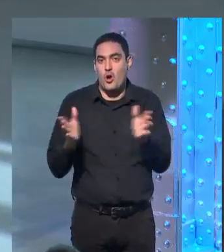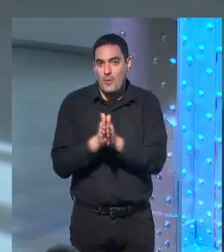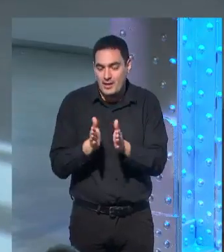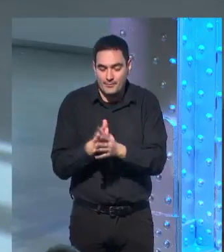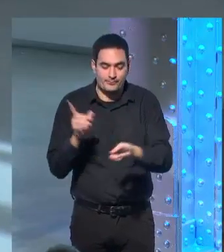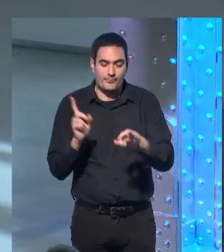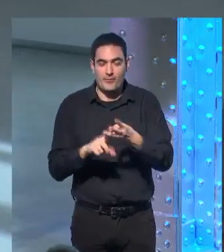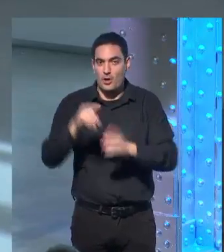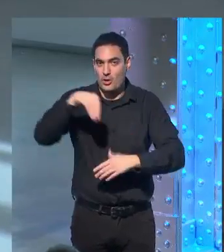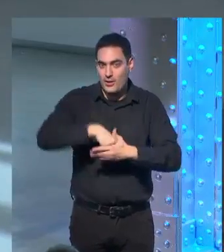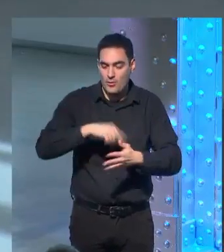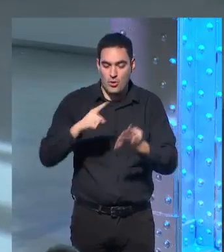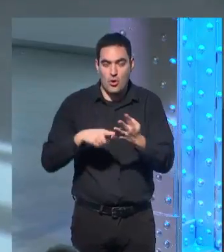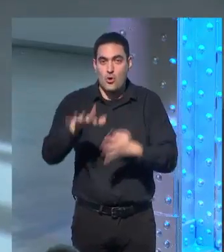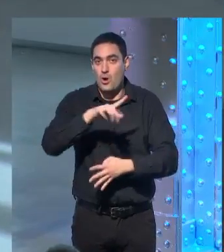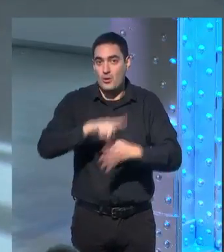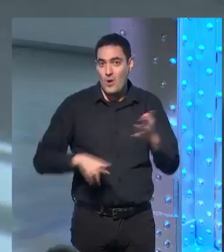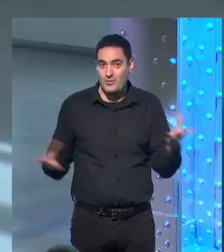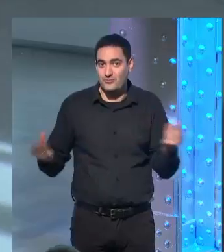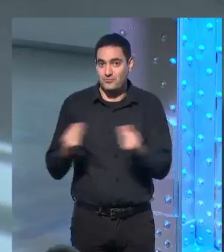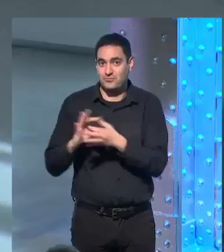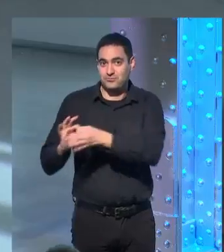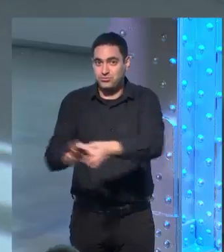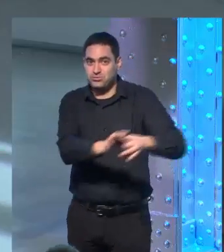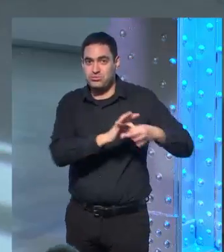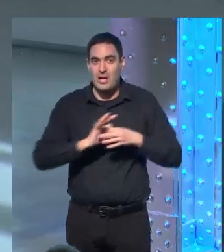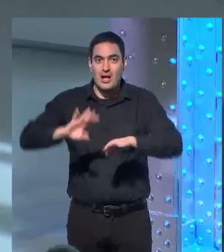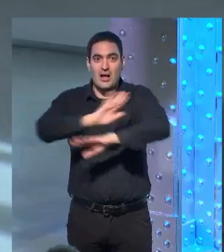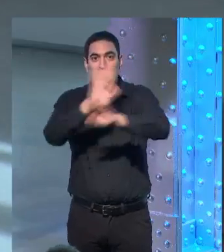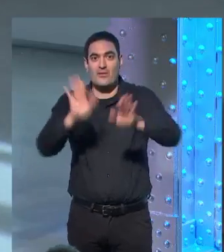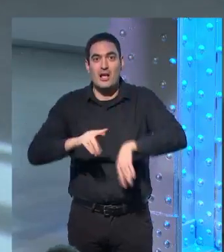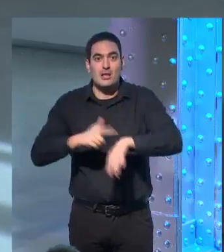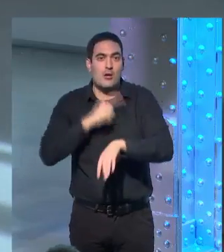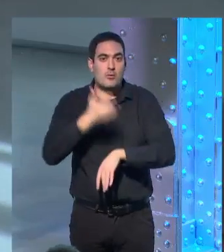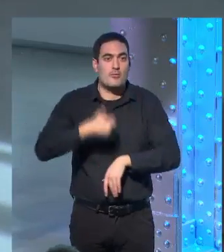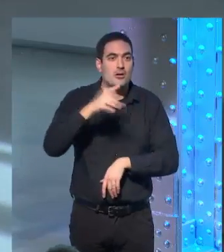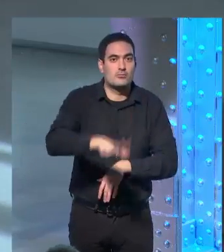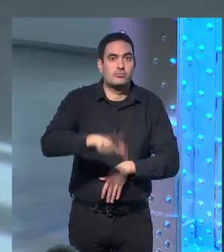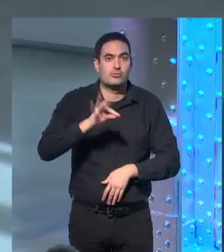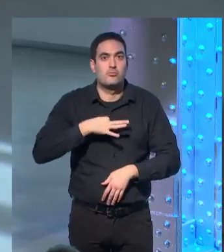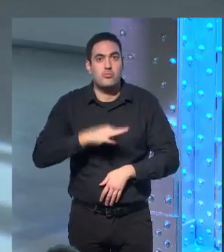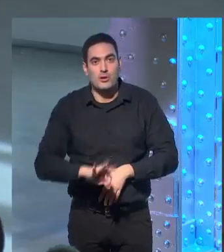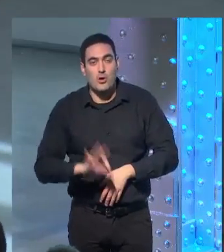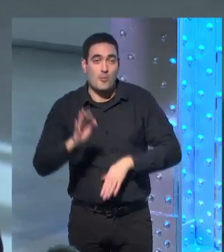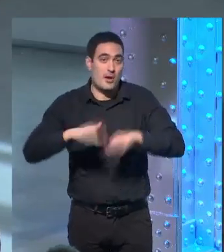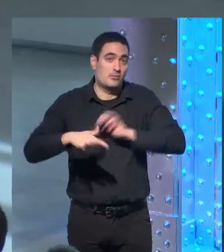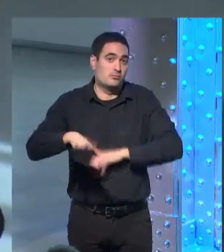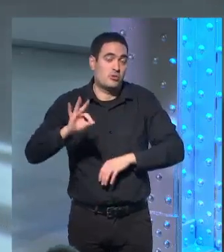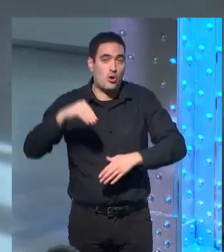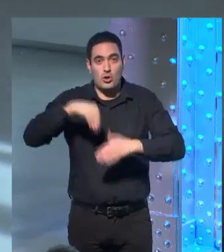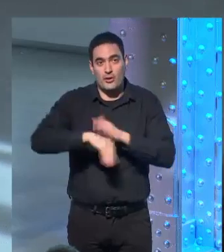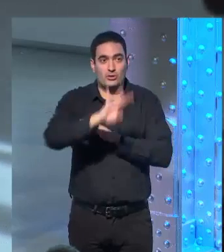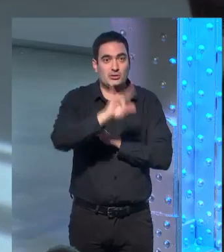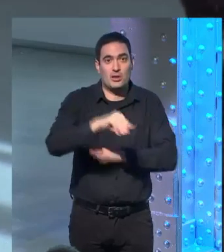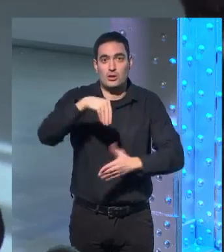del lugar, que en un momento dado pues podrás decidir que se puede jugar más tiempo o menos, o ese contenido sí,